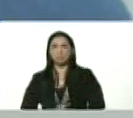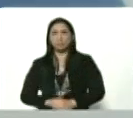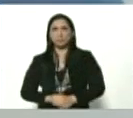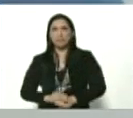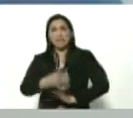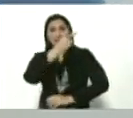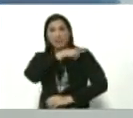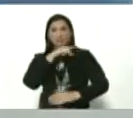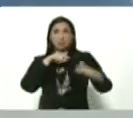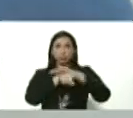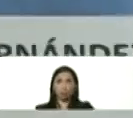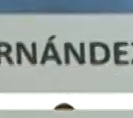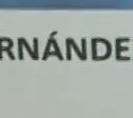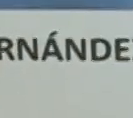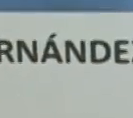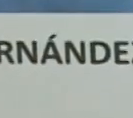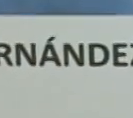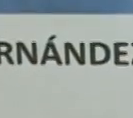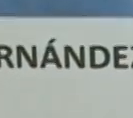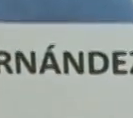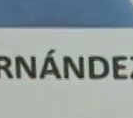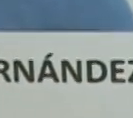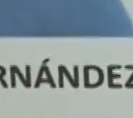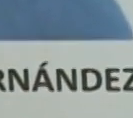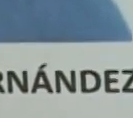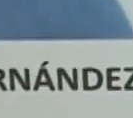de incursión en la playa de Macuto.